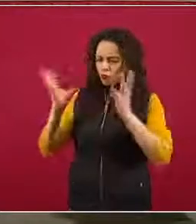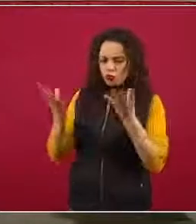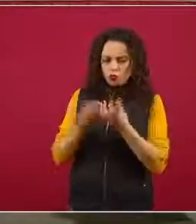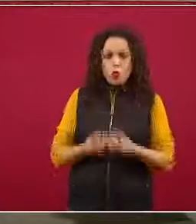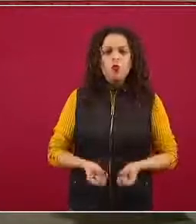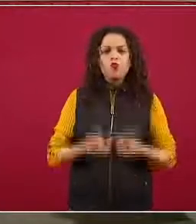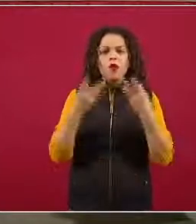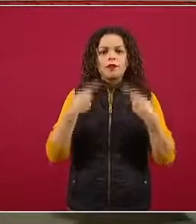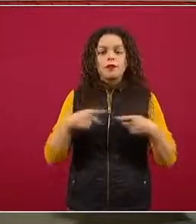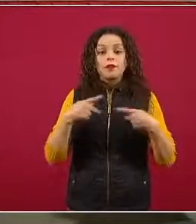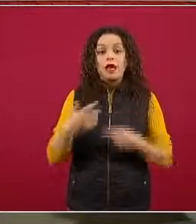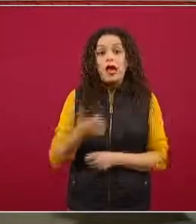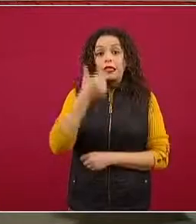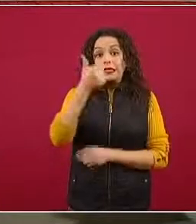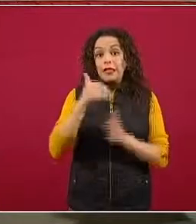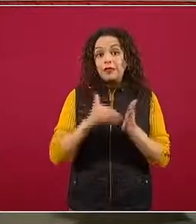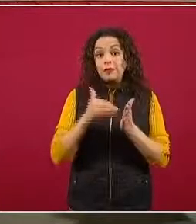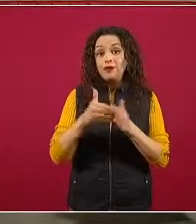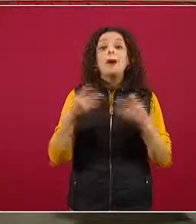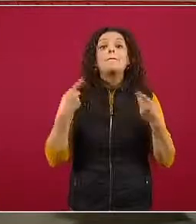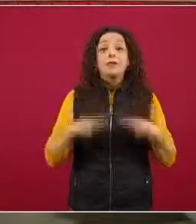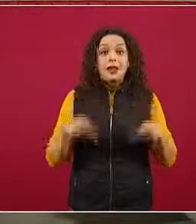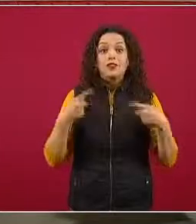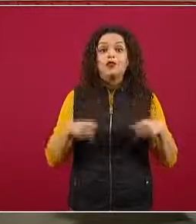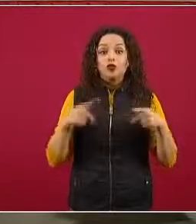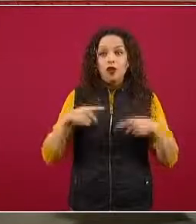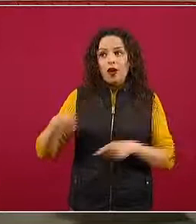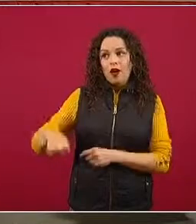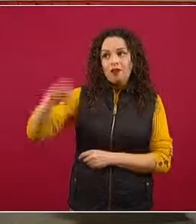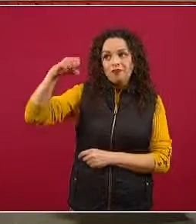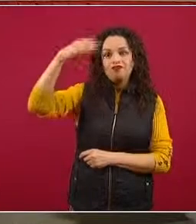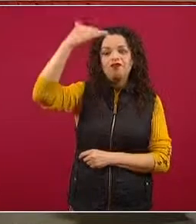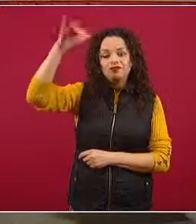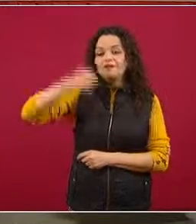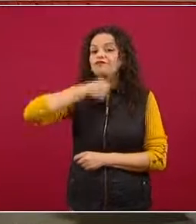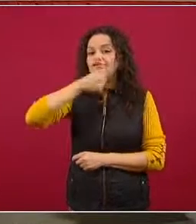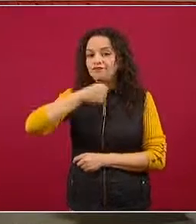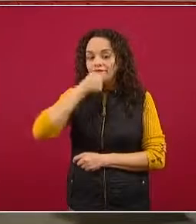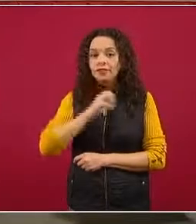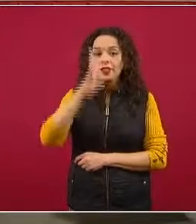de prácticamente 6 millones de personas adultas mayores. Son